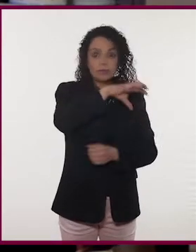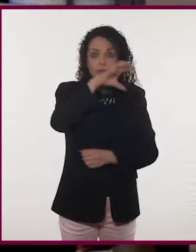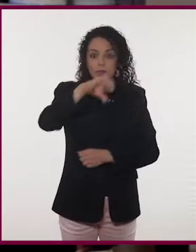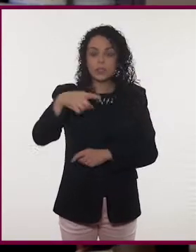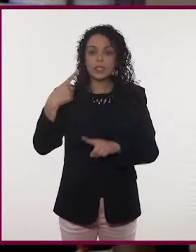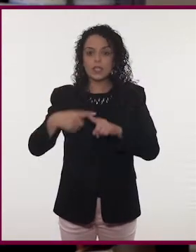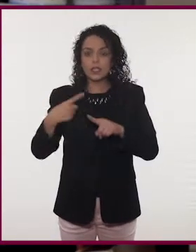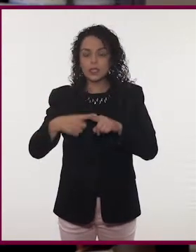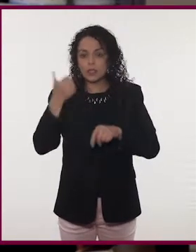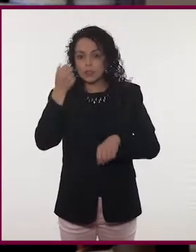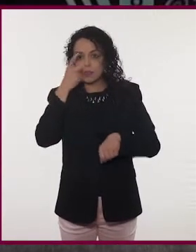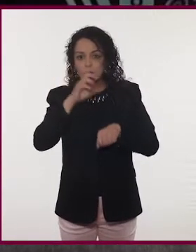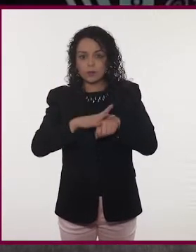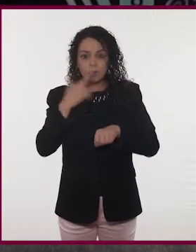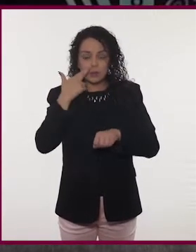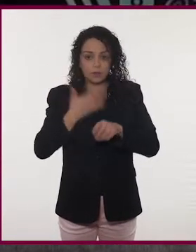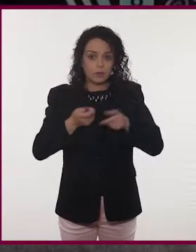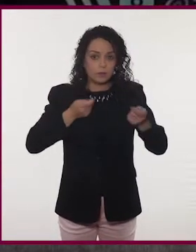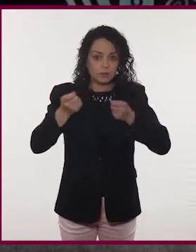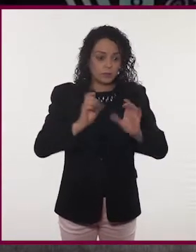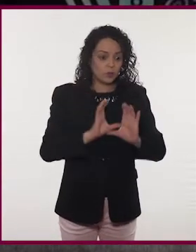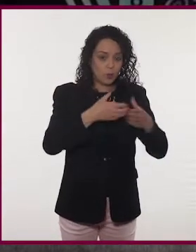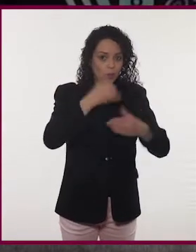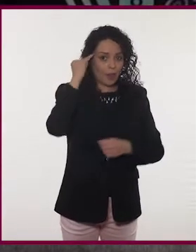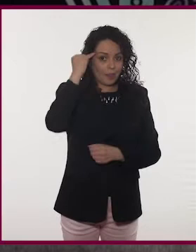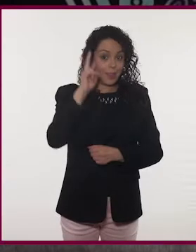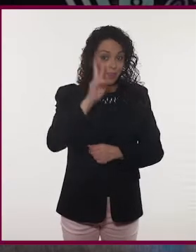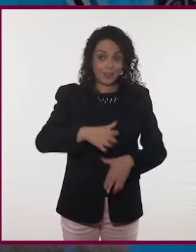por comunidades indígenas. Acompáñenme.